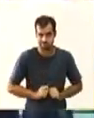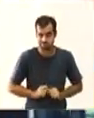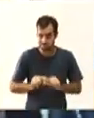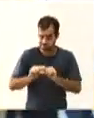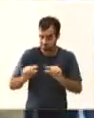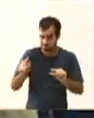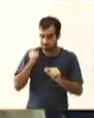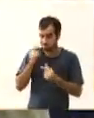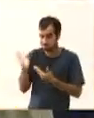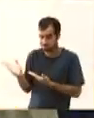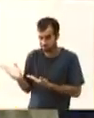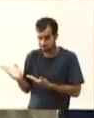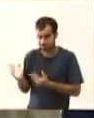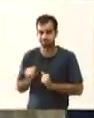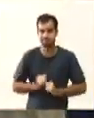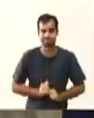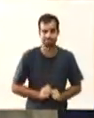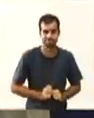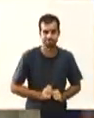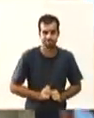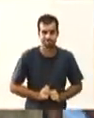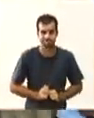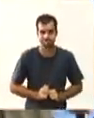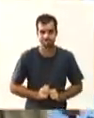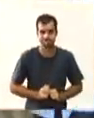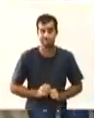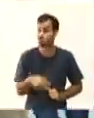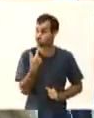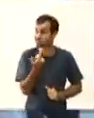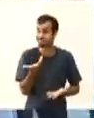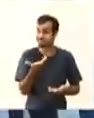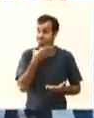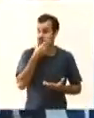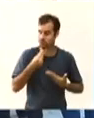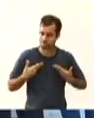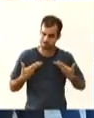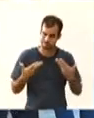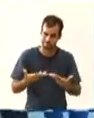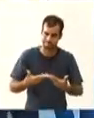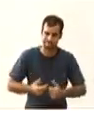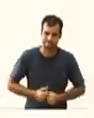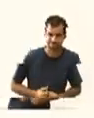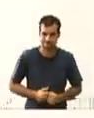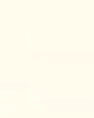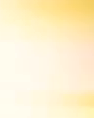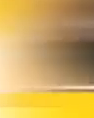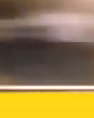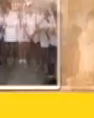www.picta.cu. No lo olvides, porque somos Jóvenes por la Vida.